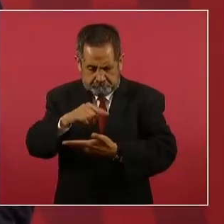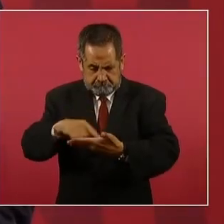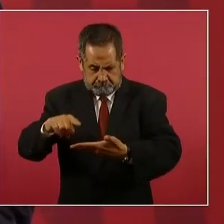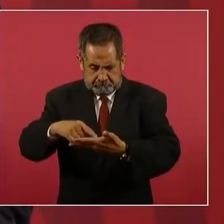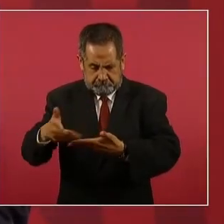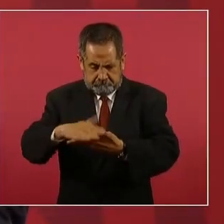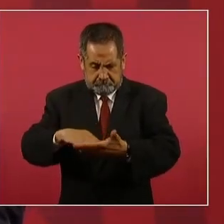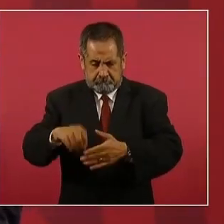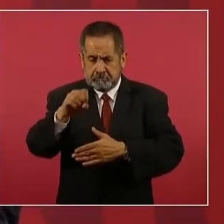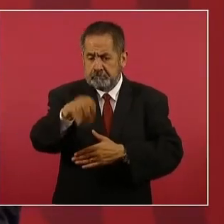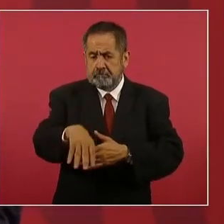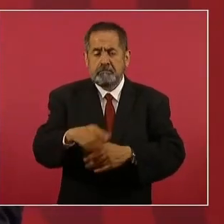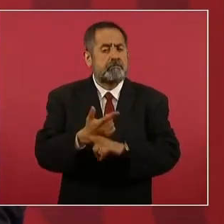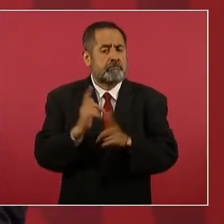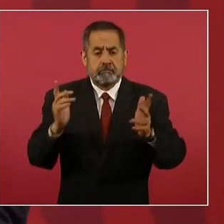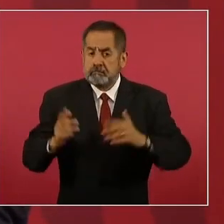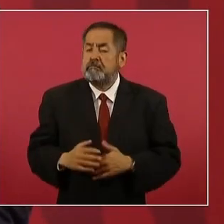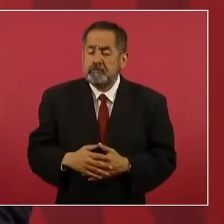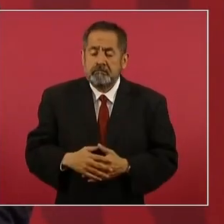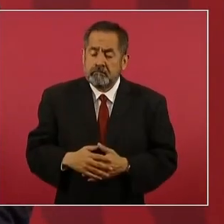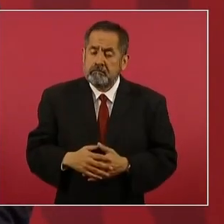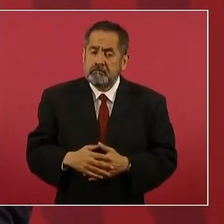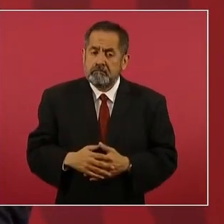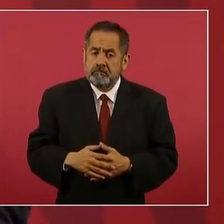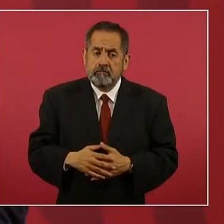y no debe de intervenir